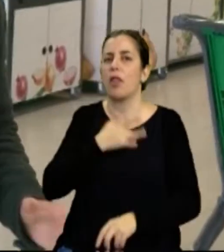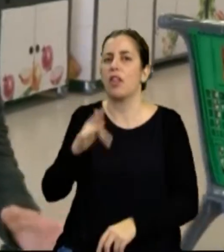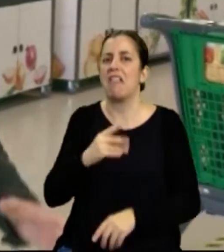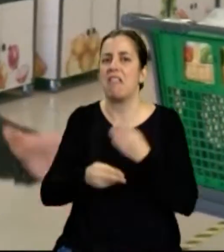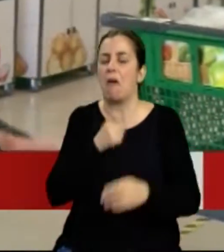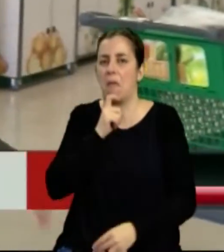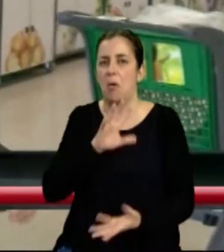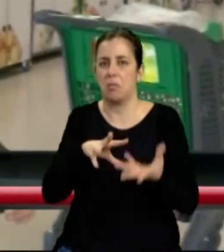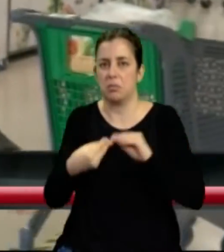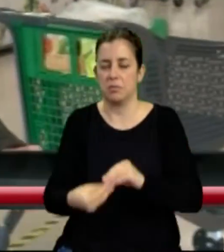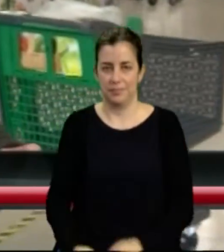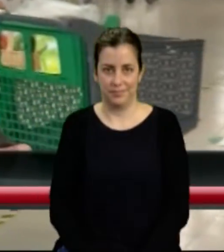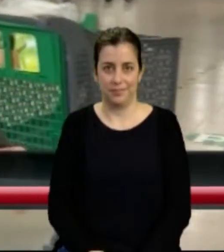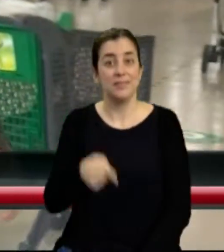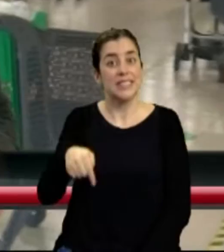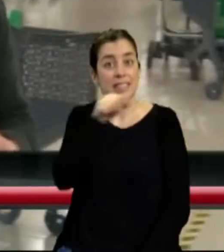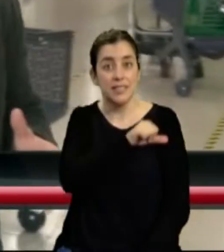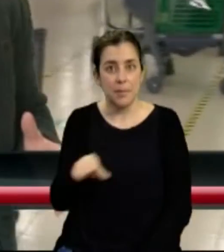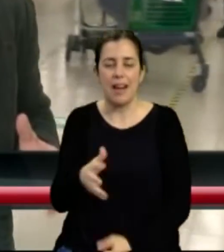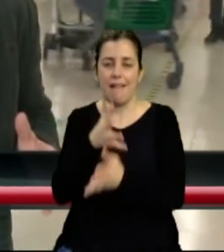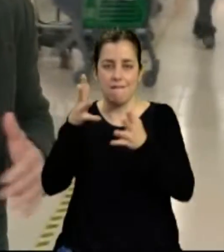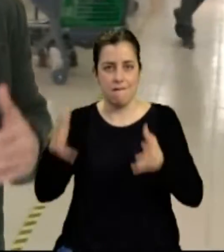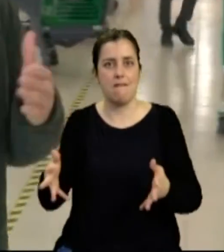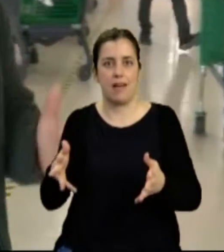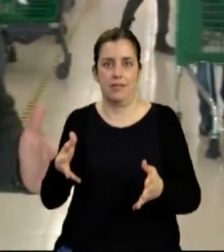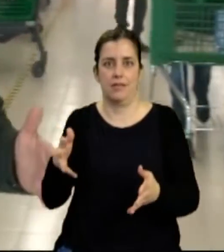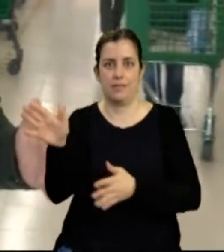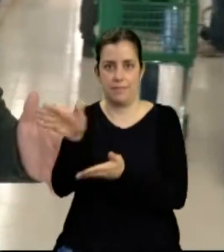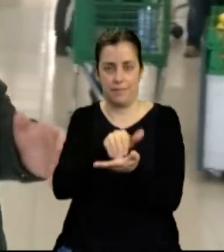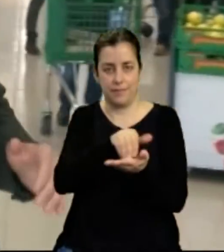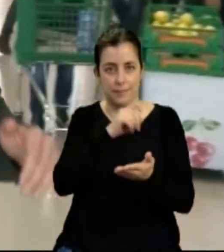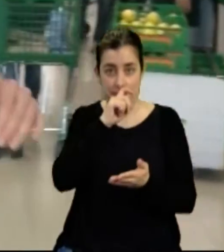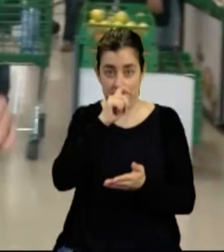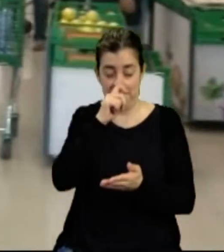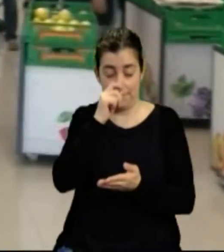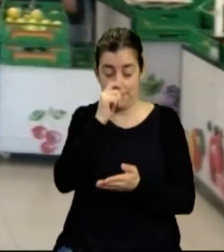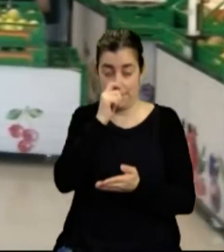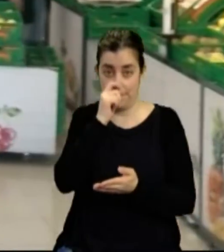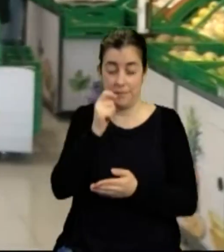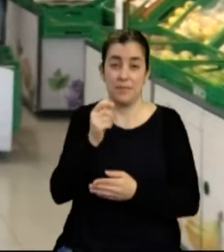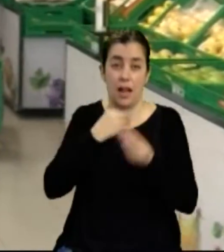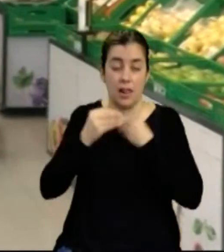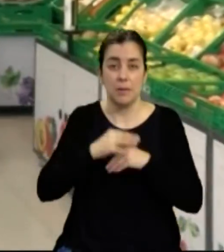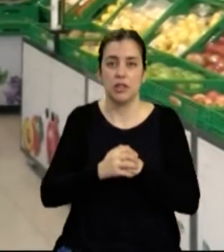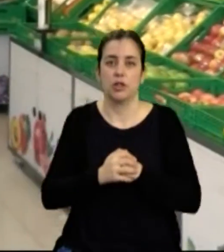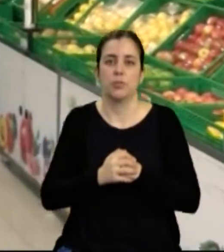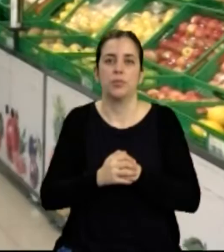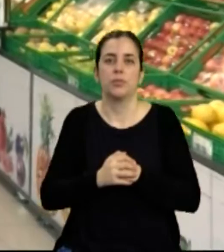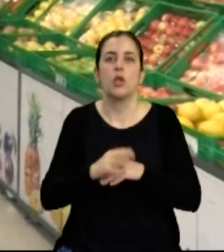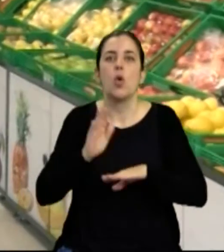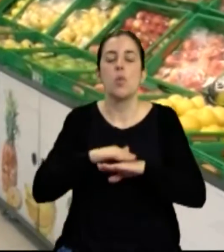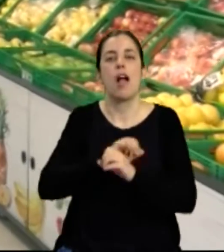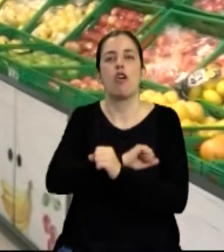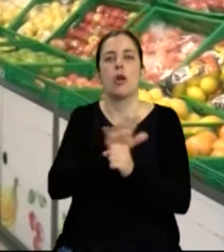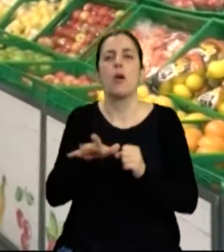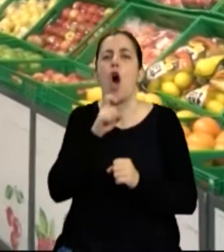Estamos en la semana de la gran recogida de alimentos y este año no habrá voluntarios en los supermercados. Como consecuencia del COVID, las donaciones se harán a través